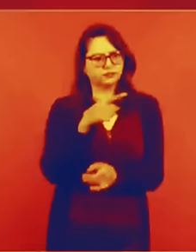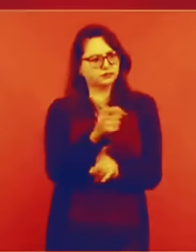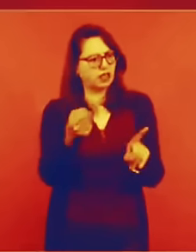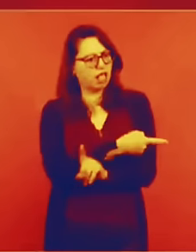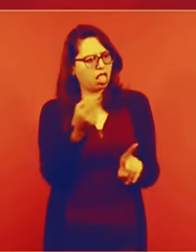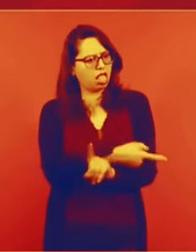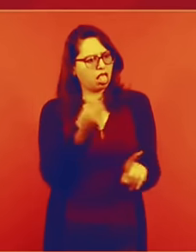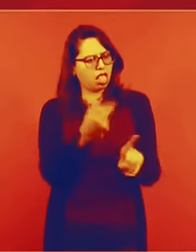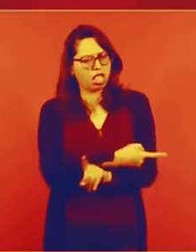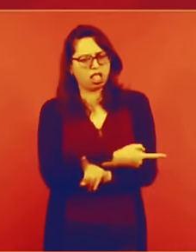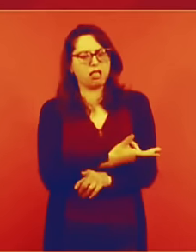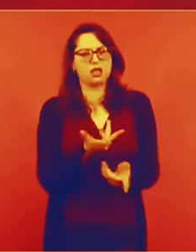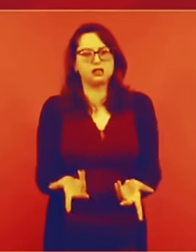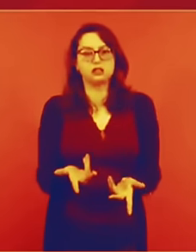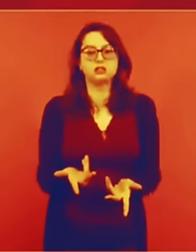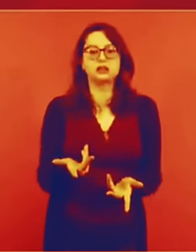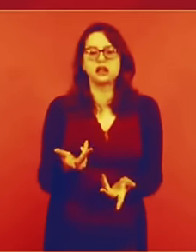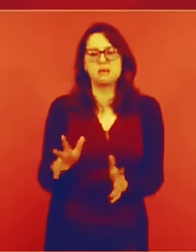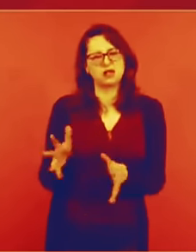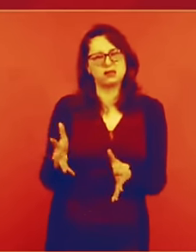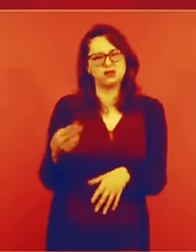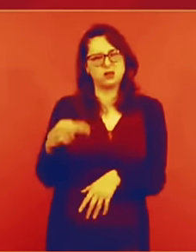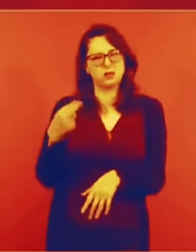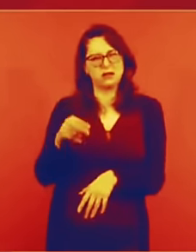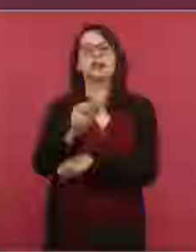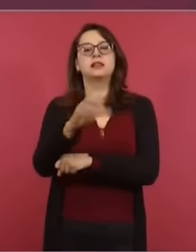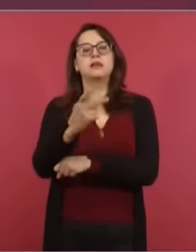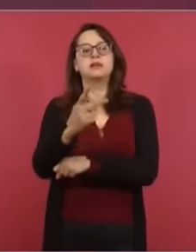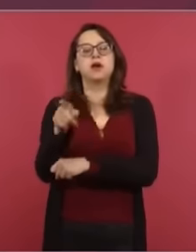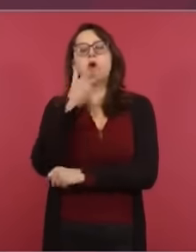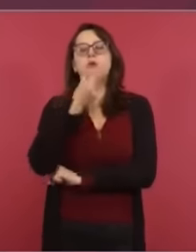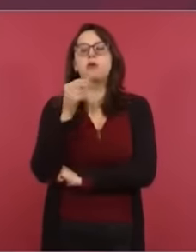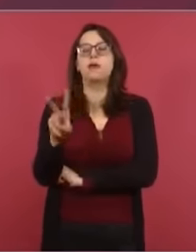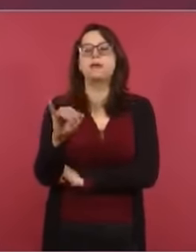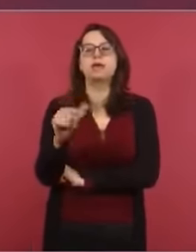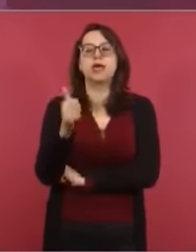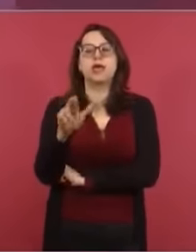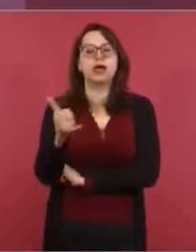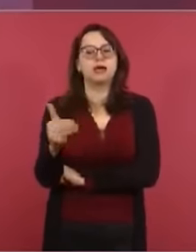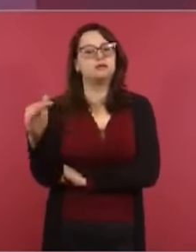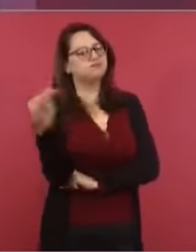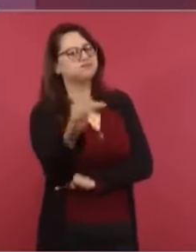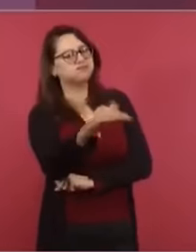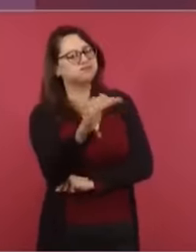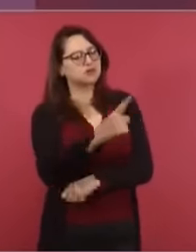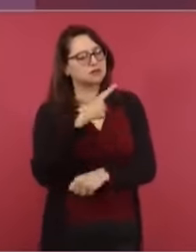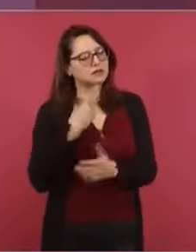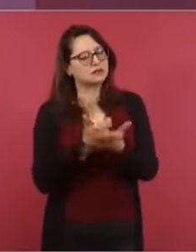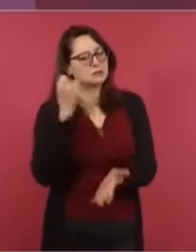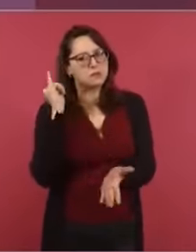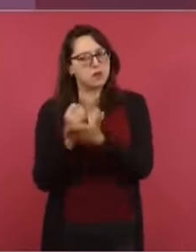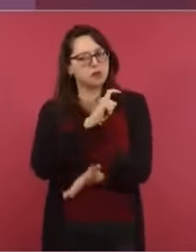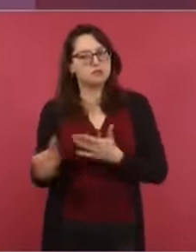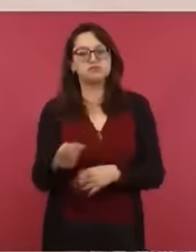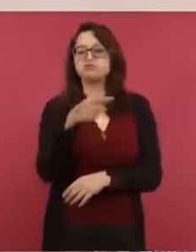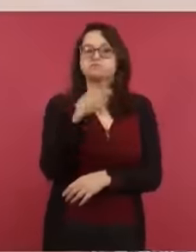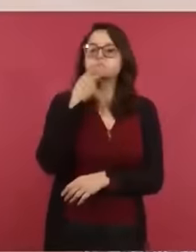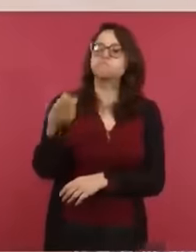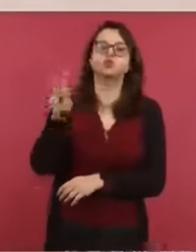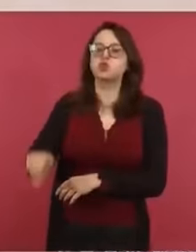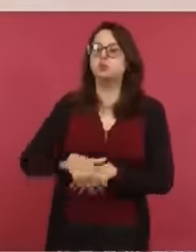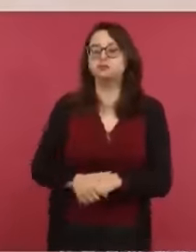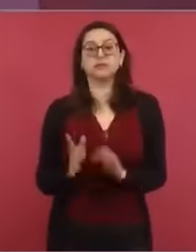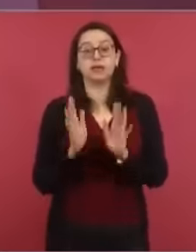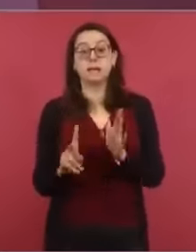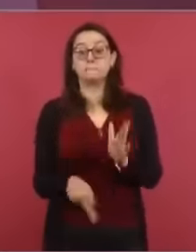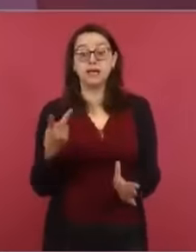impuestos. No exactamente así, no conozco a detalle el tema. Y él sostiene que es